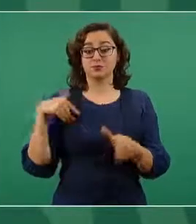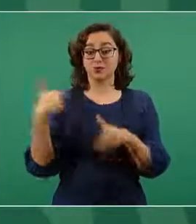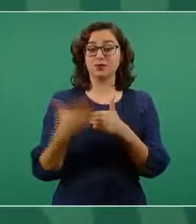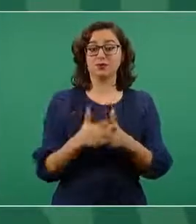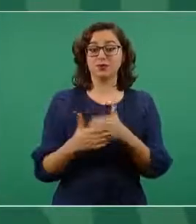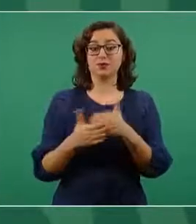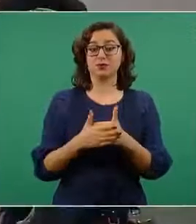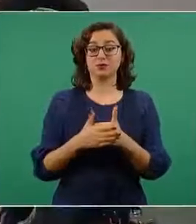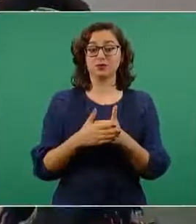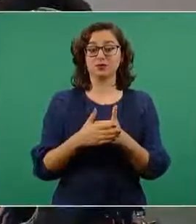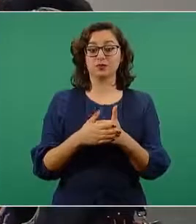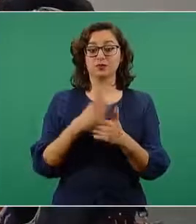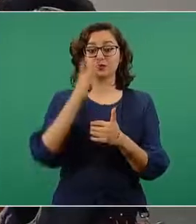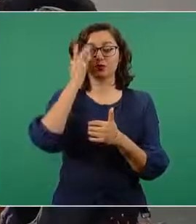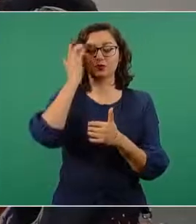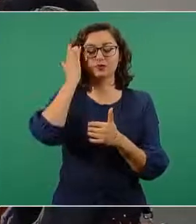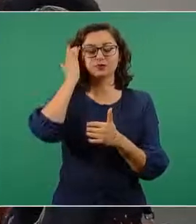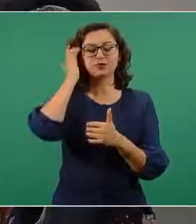porque